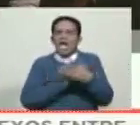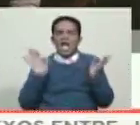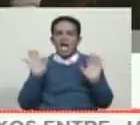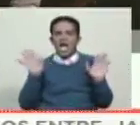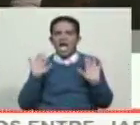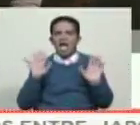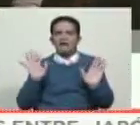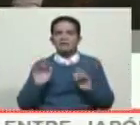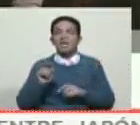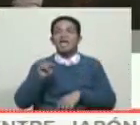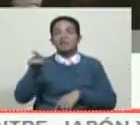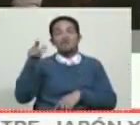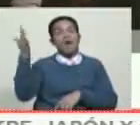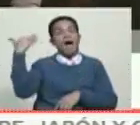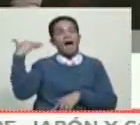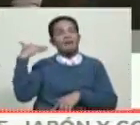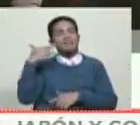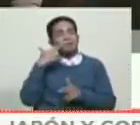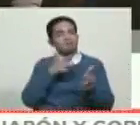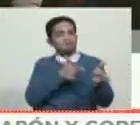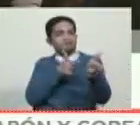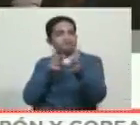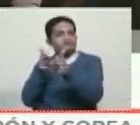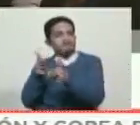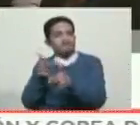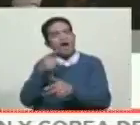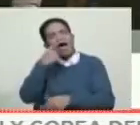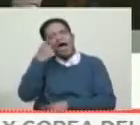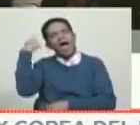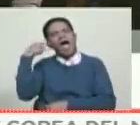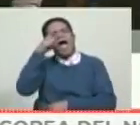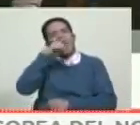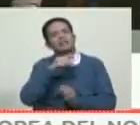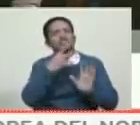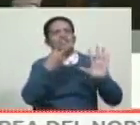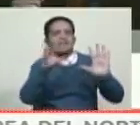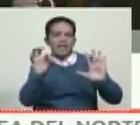Ellos tuvieron su Vietnam en los años 70, 60.